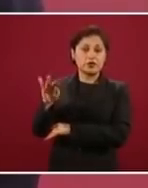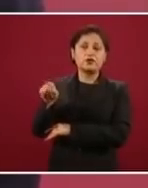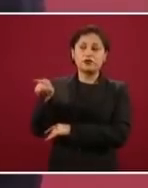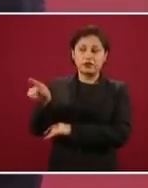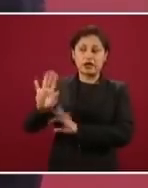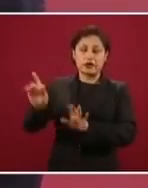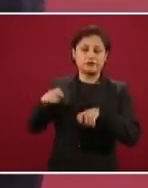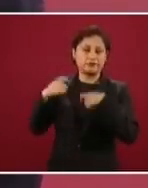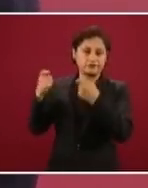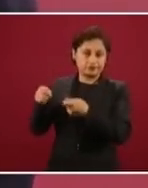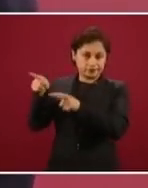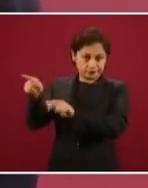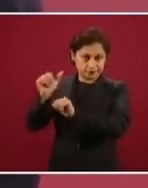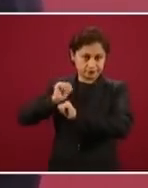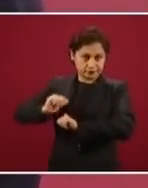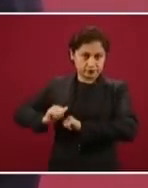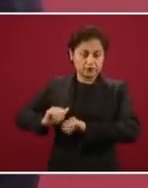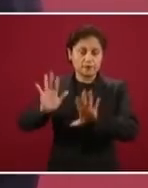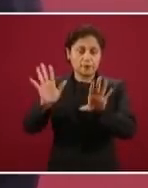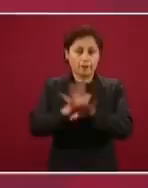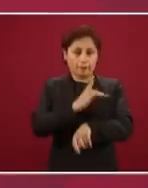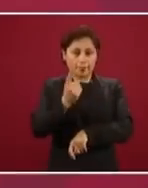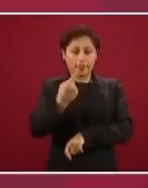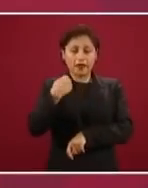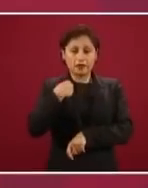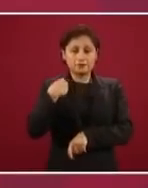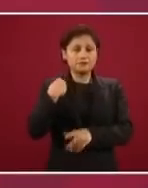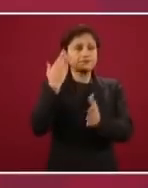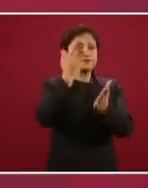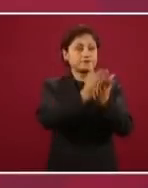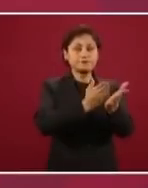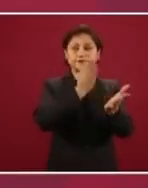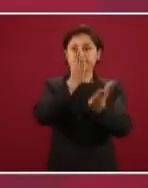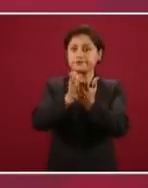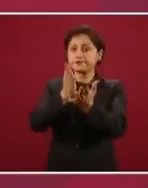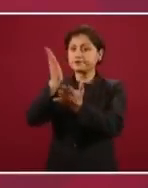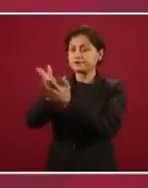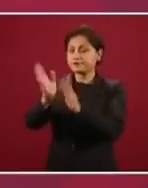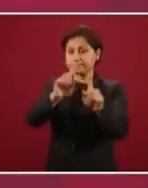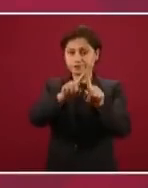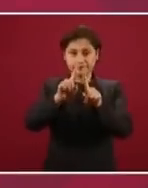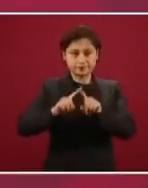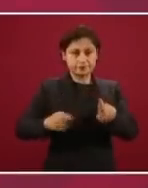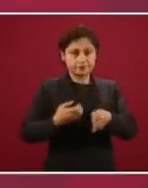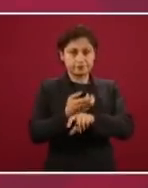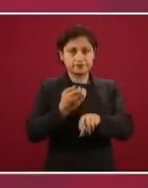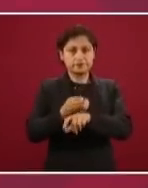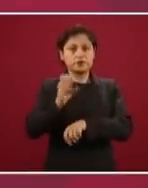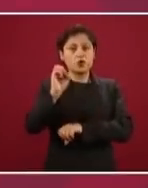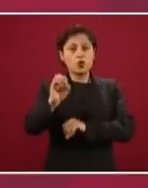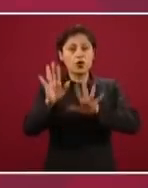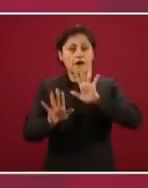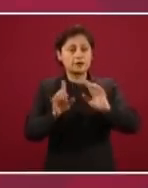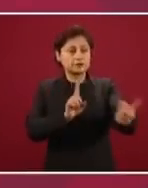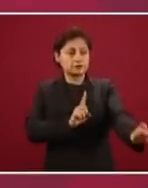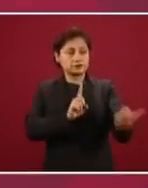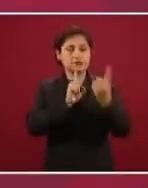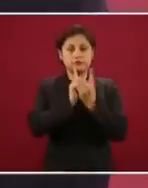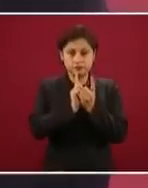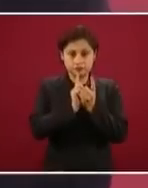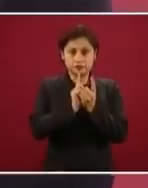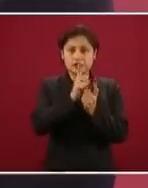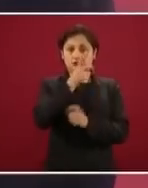constantemente donde voy o me encuentro personas me dicen existe esa cuenta